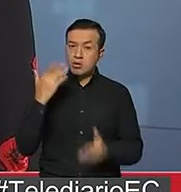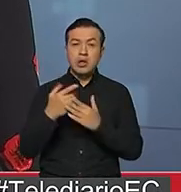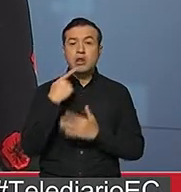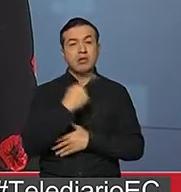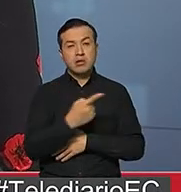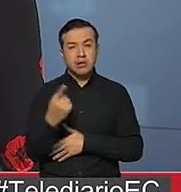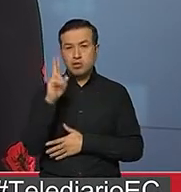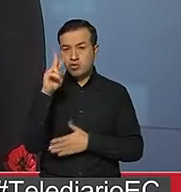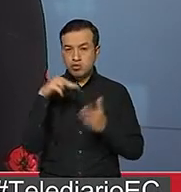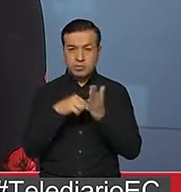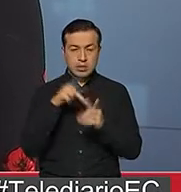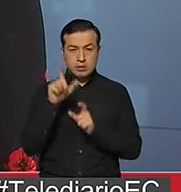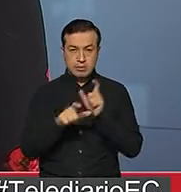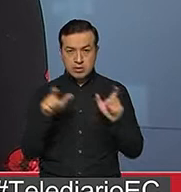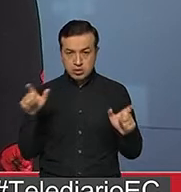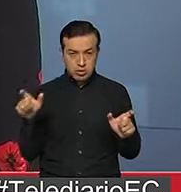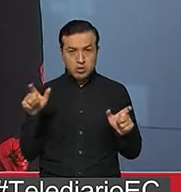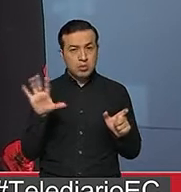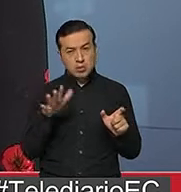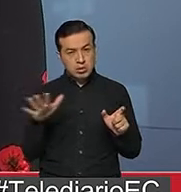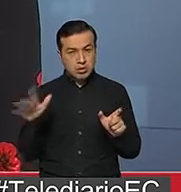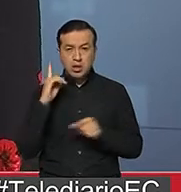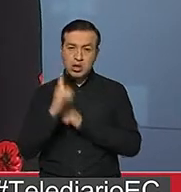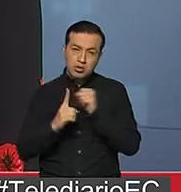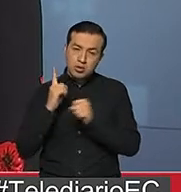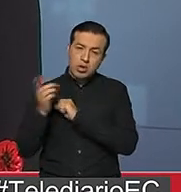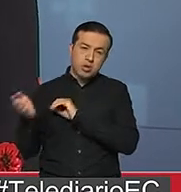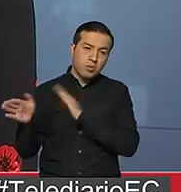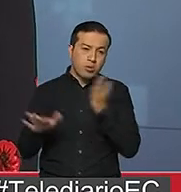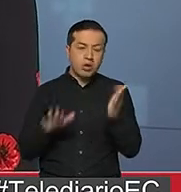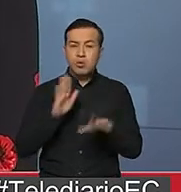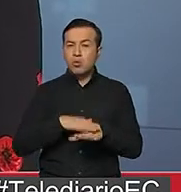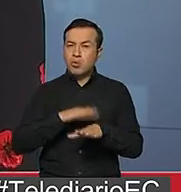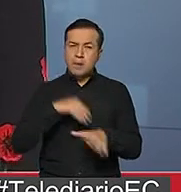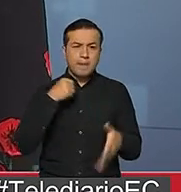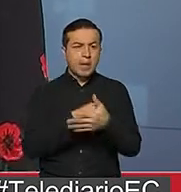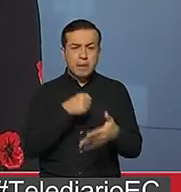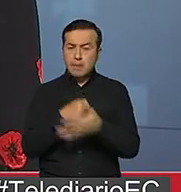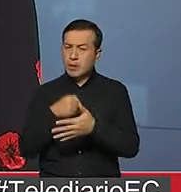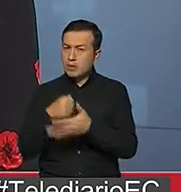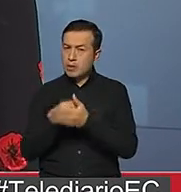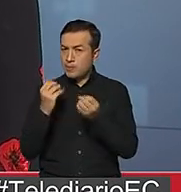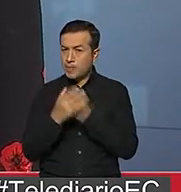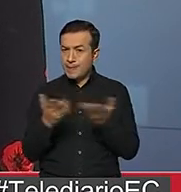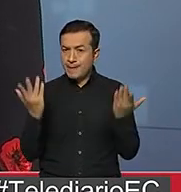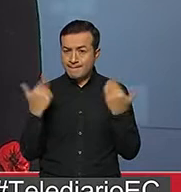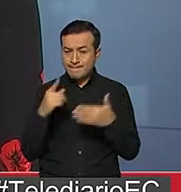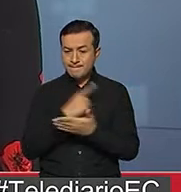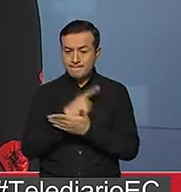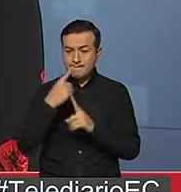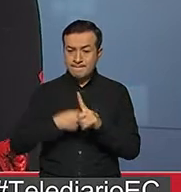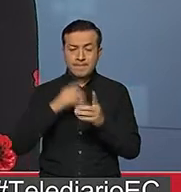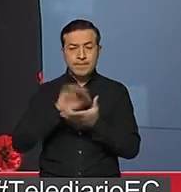de 2000 personas un poco más anualmente que fallecían en accidentes de tránsito estamos ya por cerrar el mes de noviembre